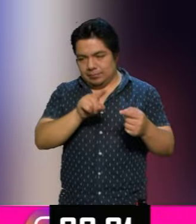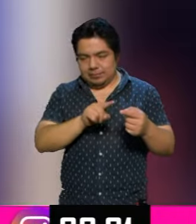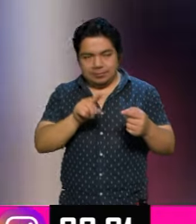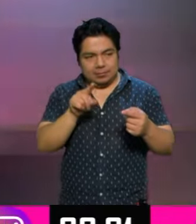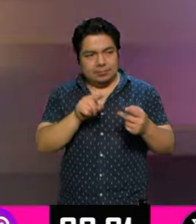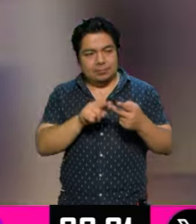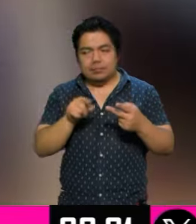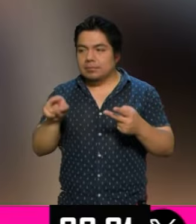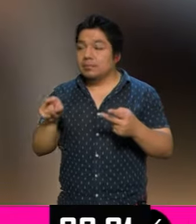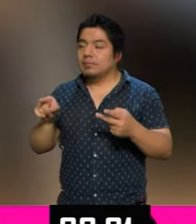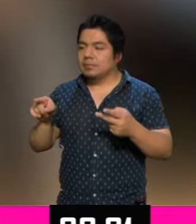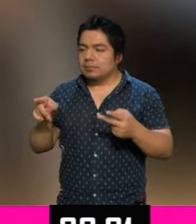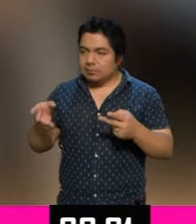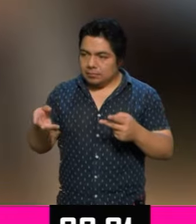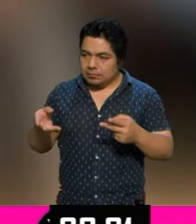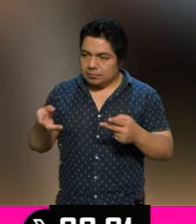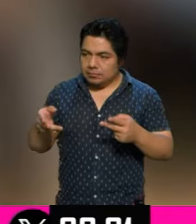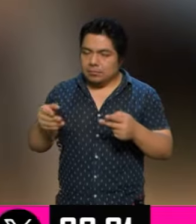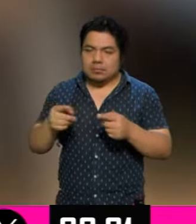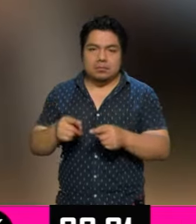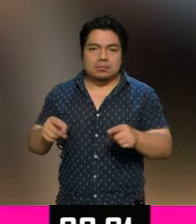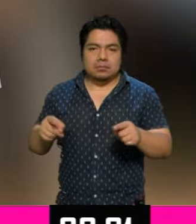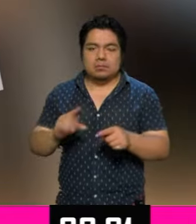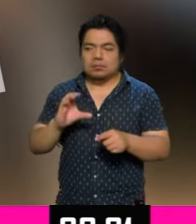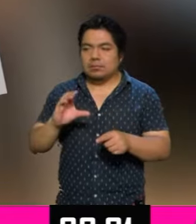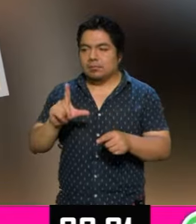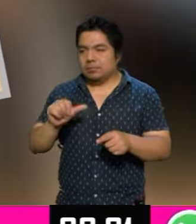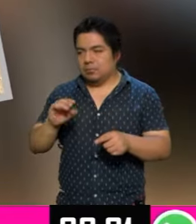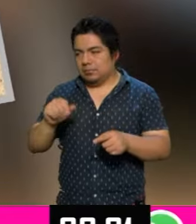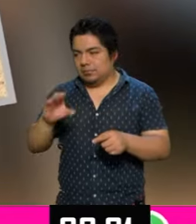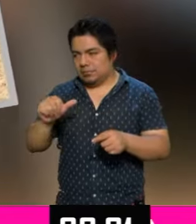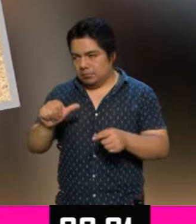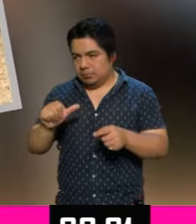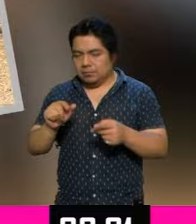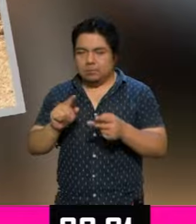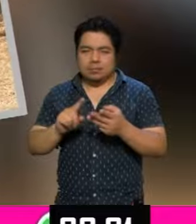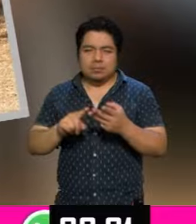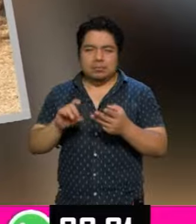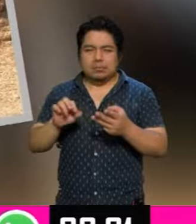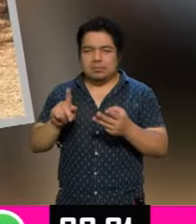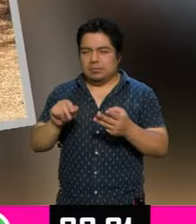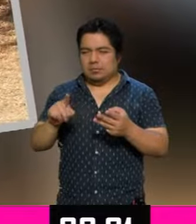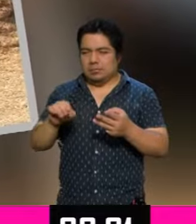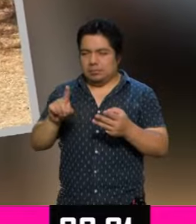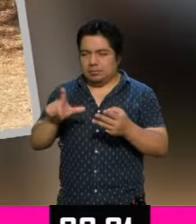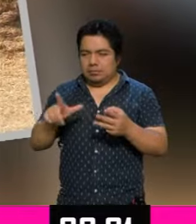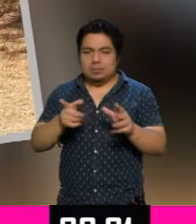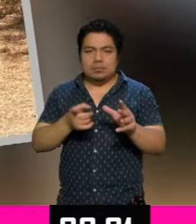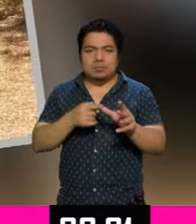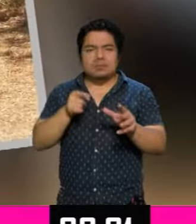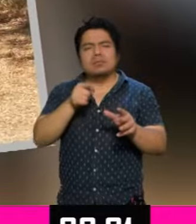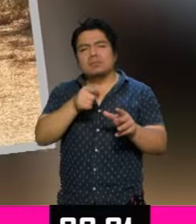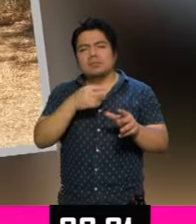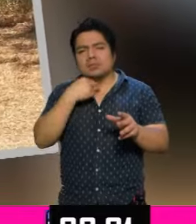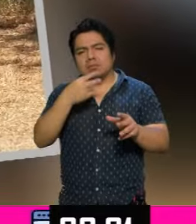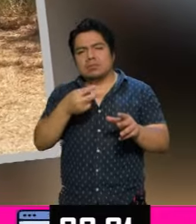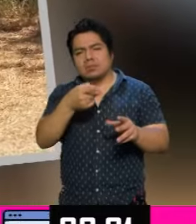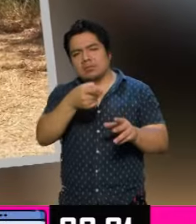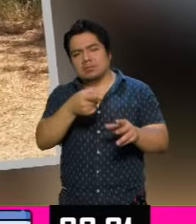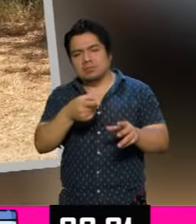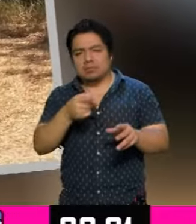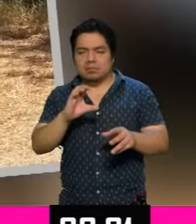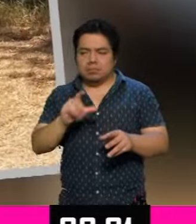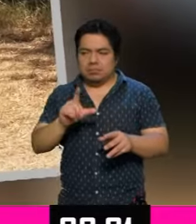bueno. ¿Usted? Yo estaba como con música clásica y ya después me fui como a más experimental con sintetizador. ¿Y usted? Yo, pues fue un